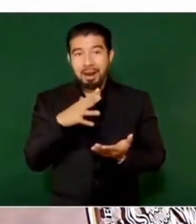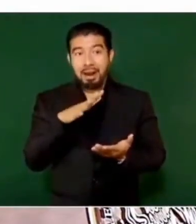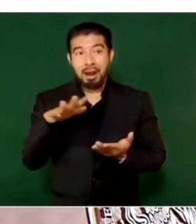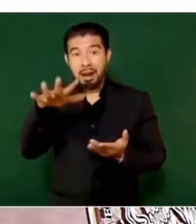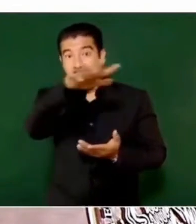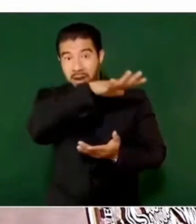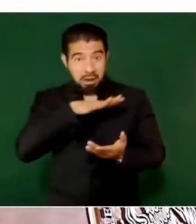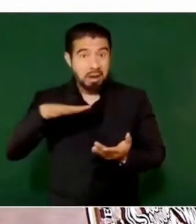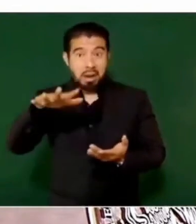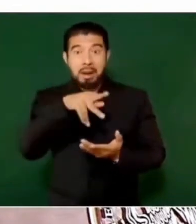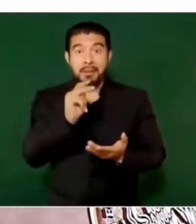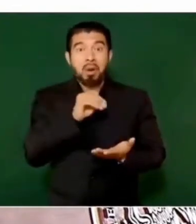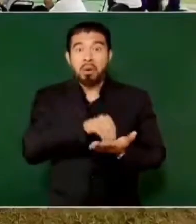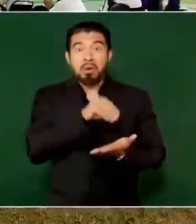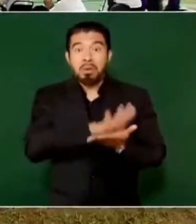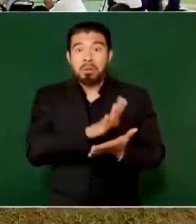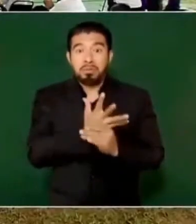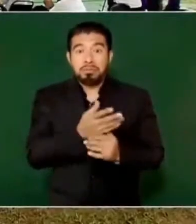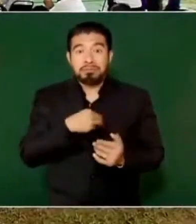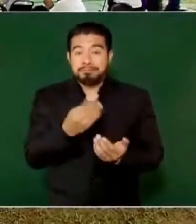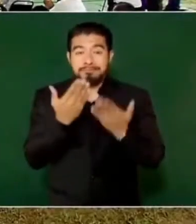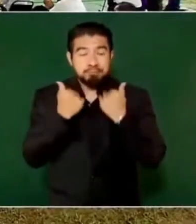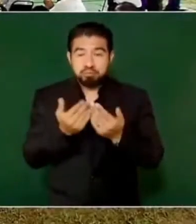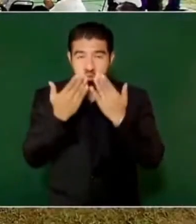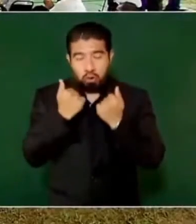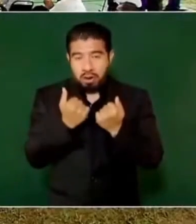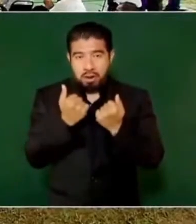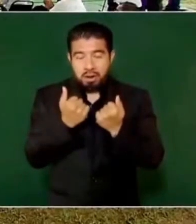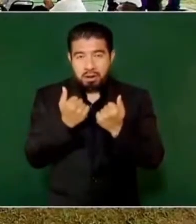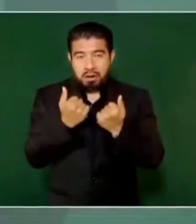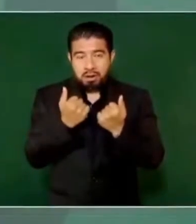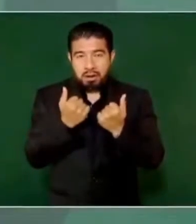aun cuando es